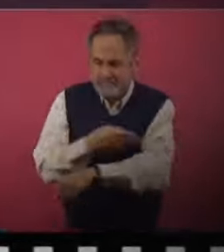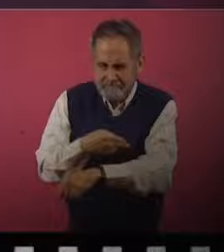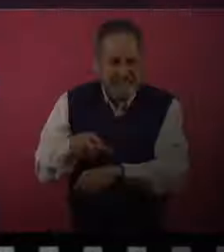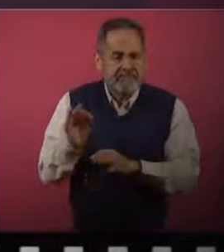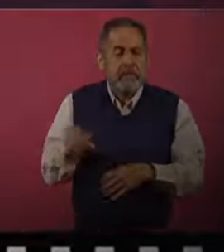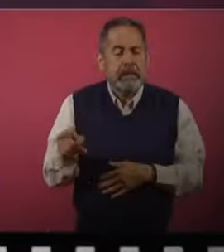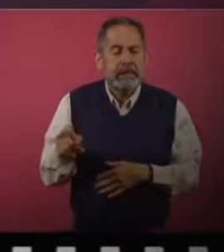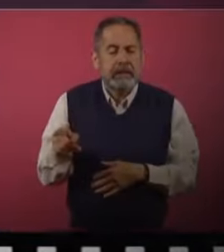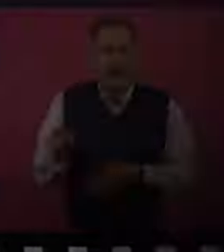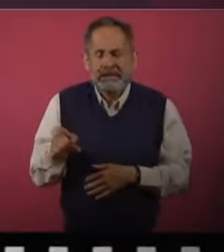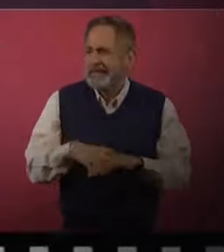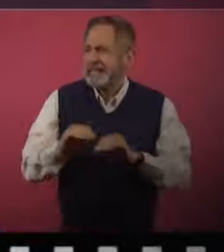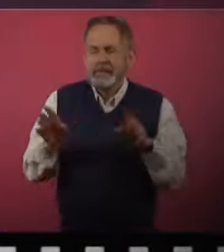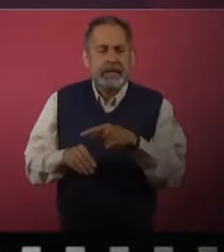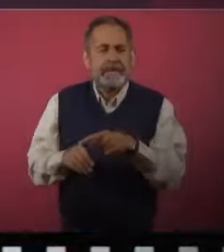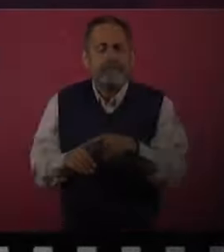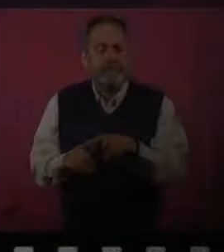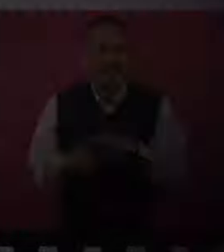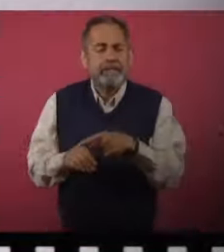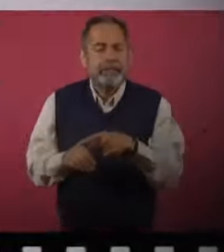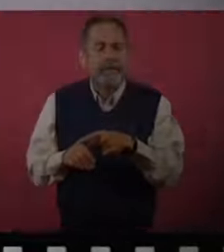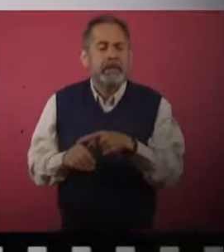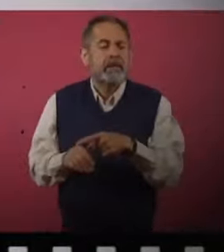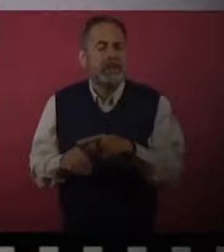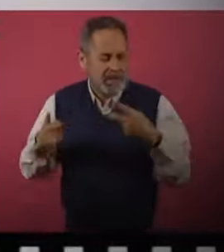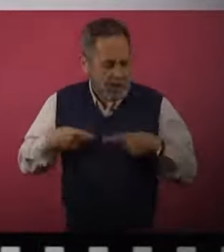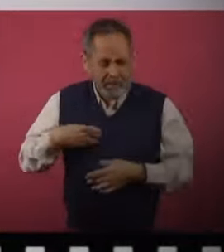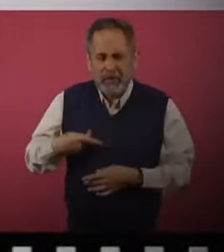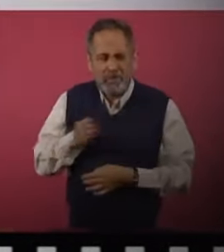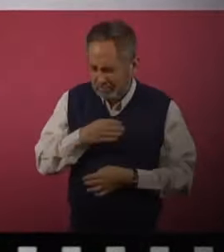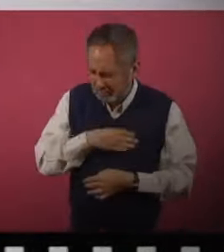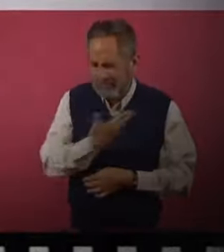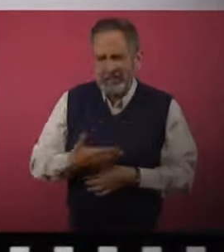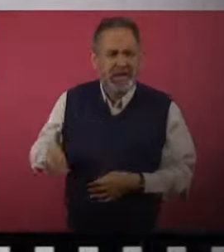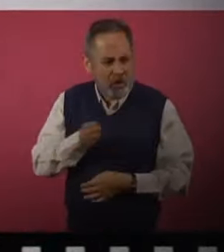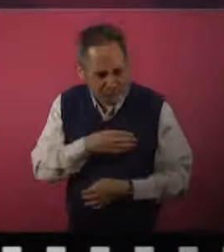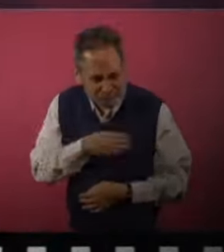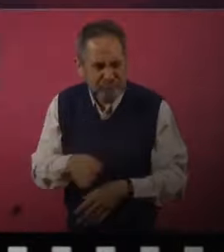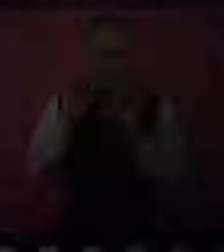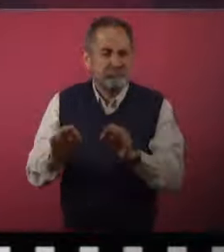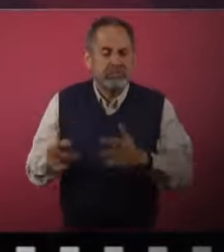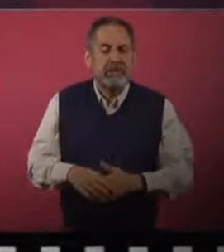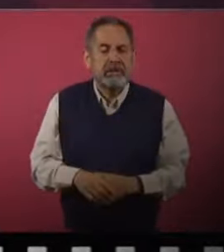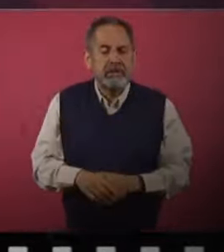a ser, sin duda, una muy buena presidenta, y en poco